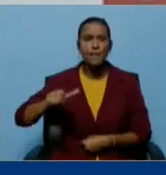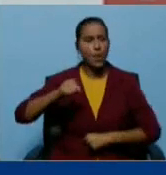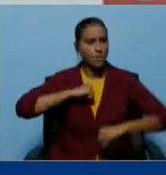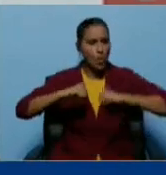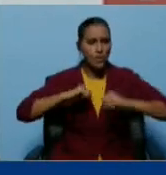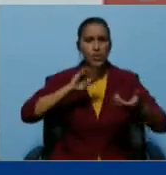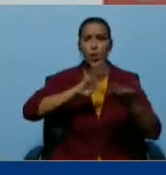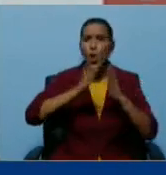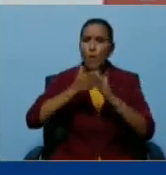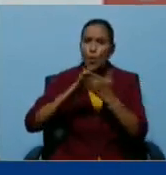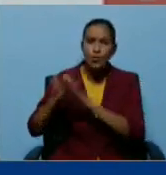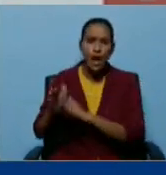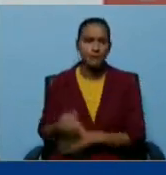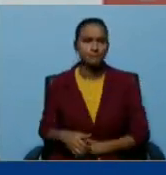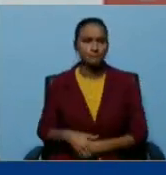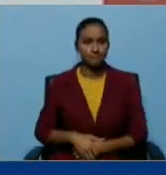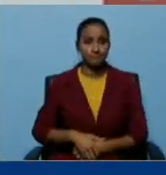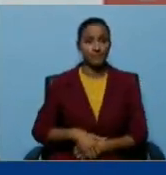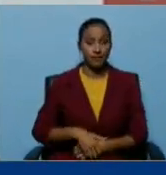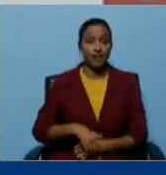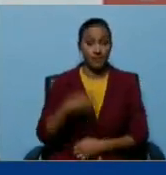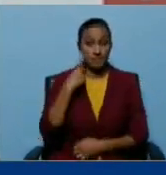Y fíjense cómo va en expansión